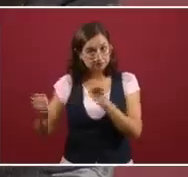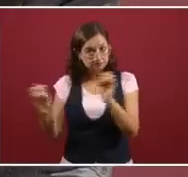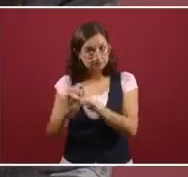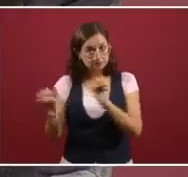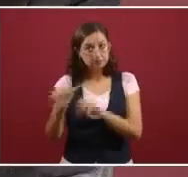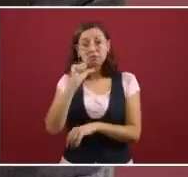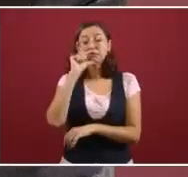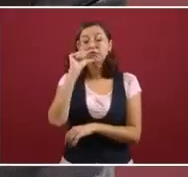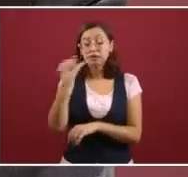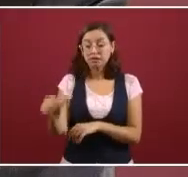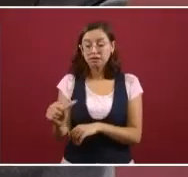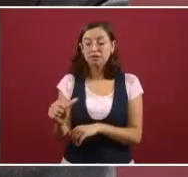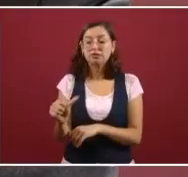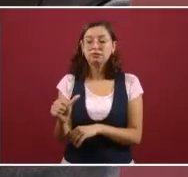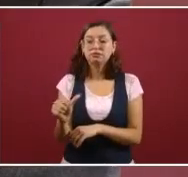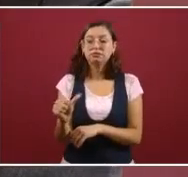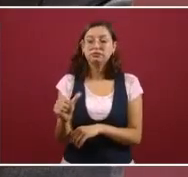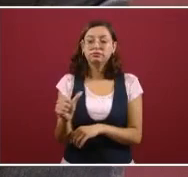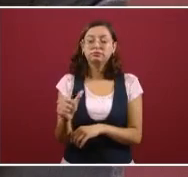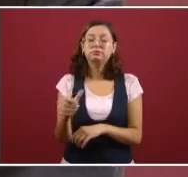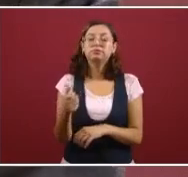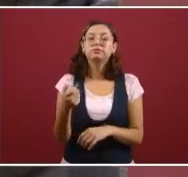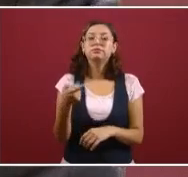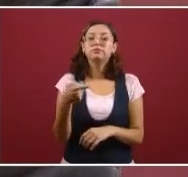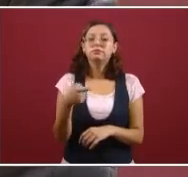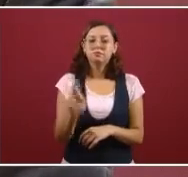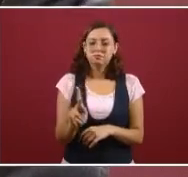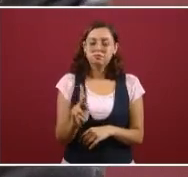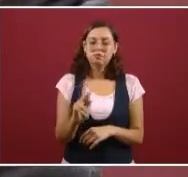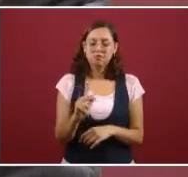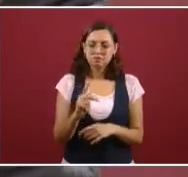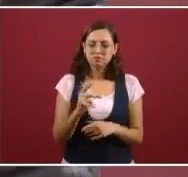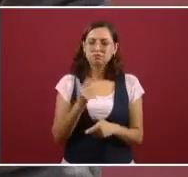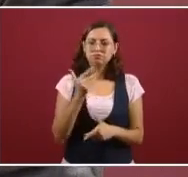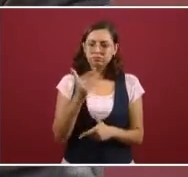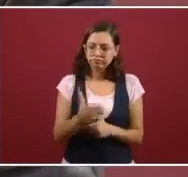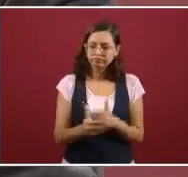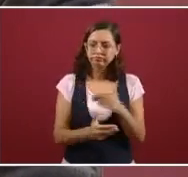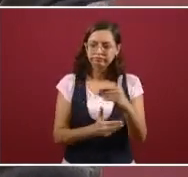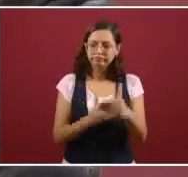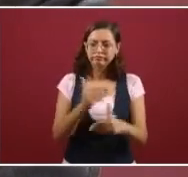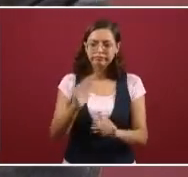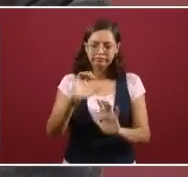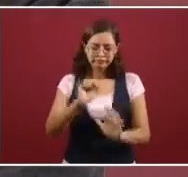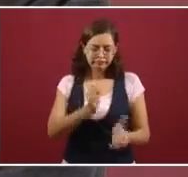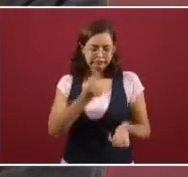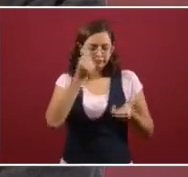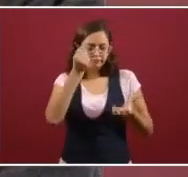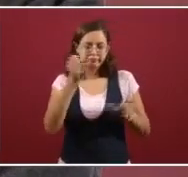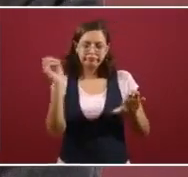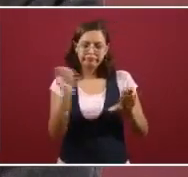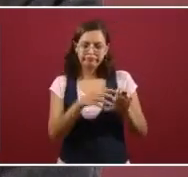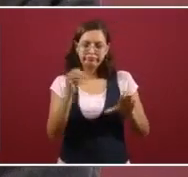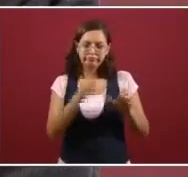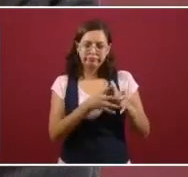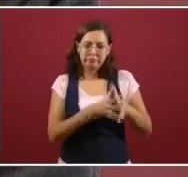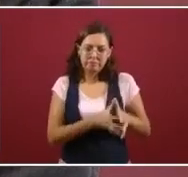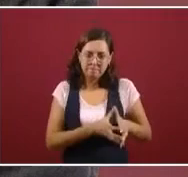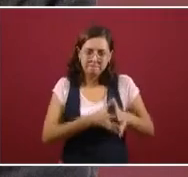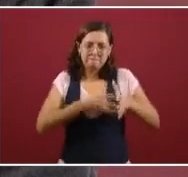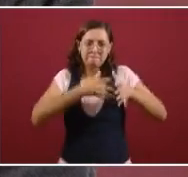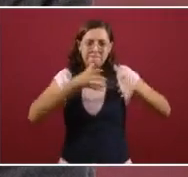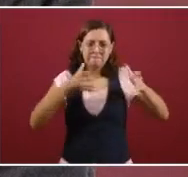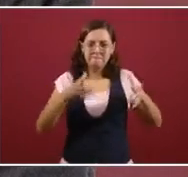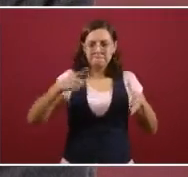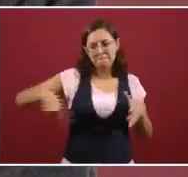el que puedan aumentar los fondos para el retiro de